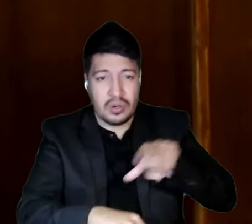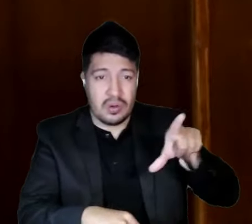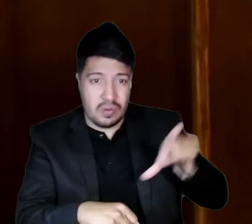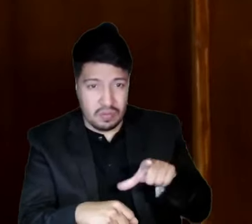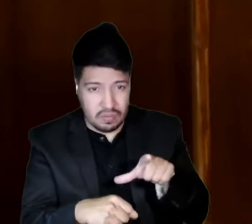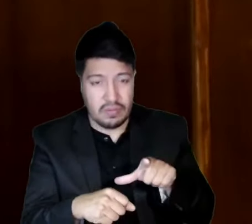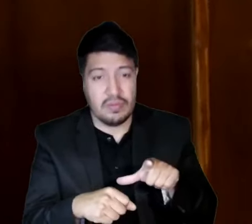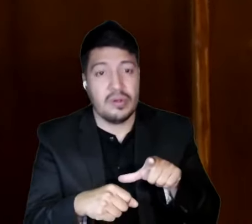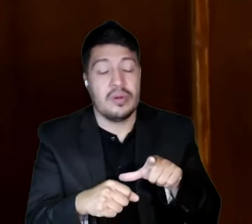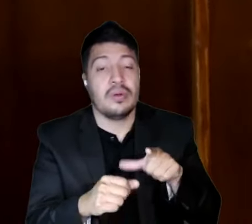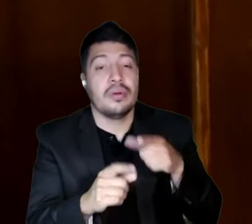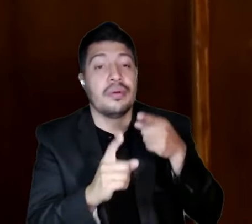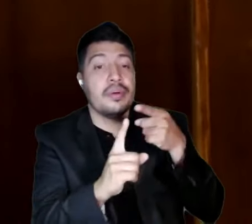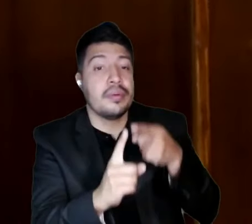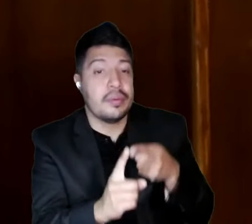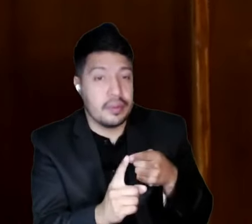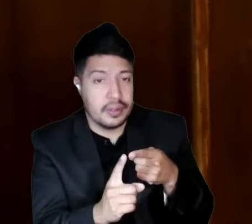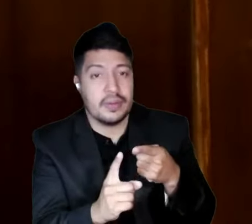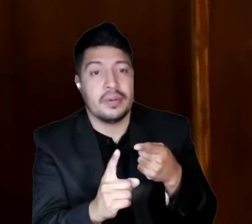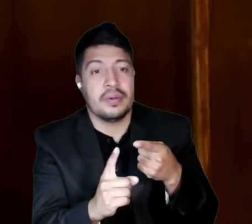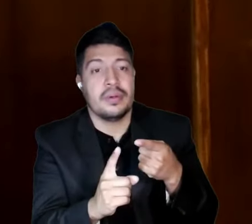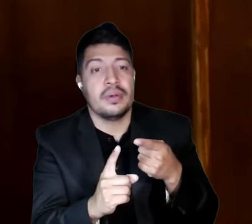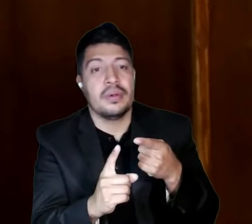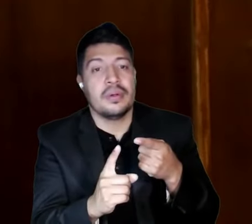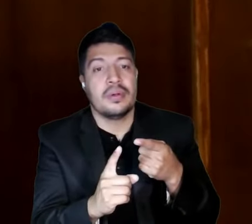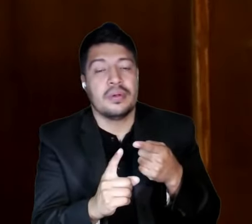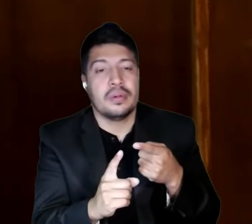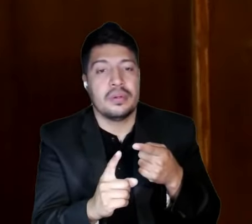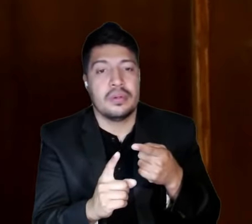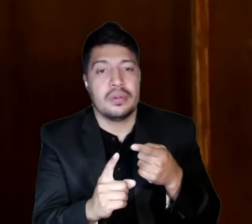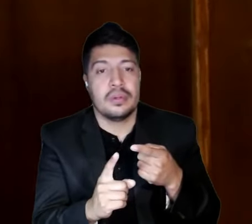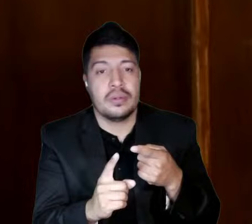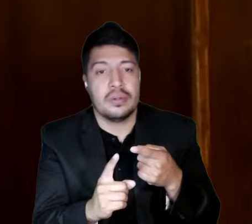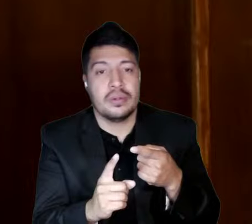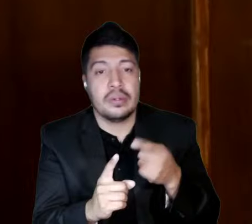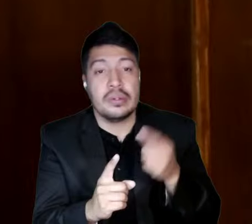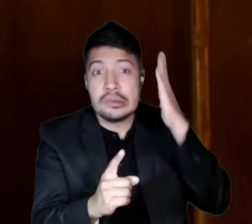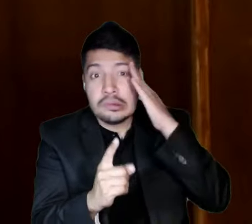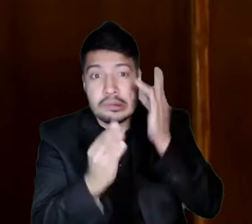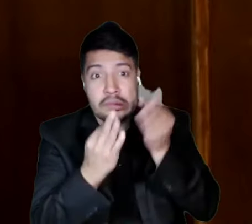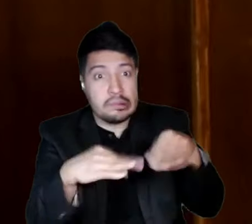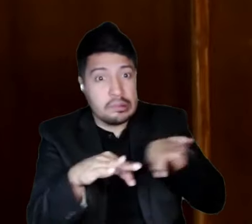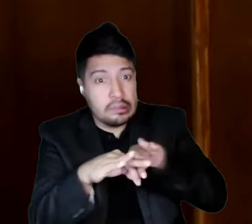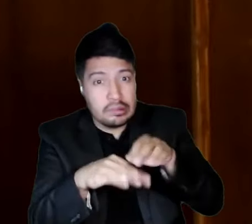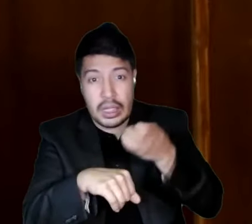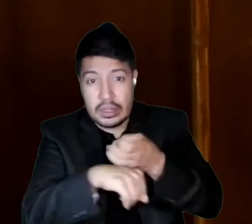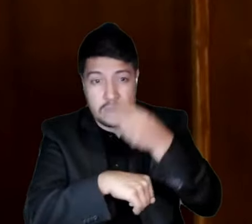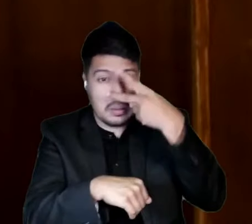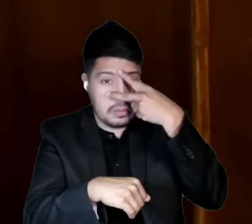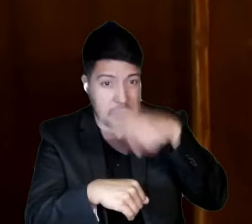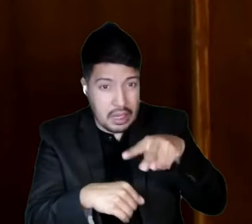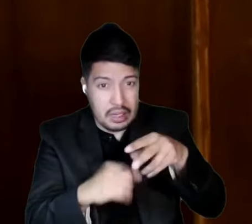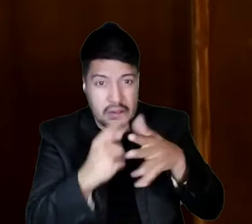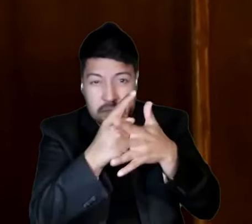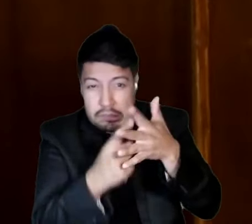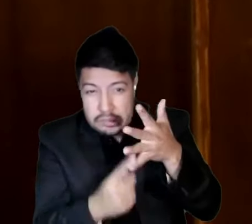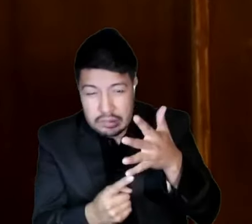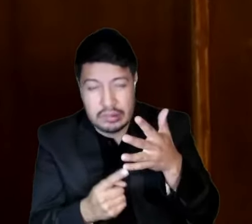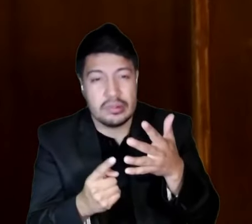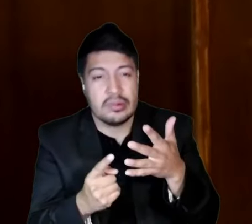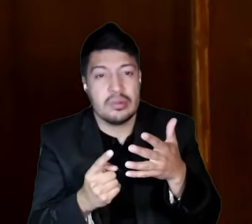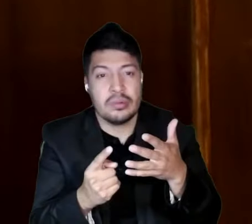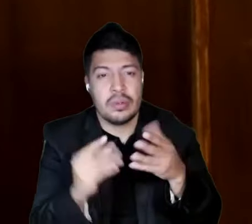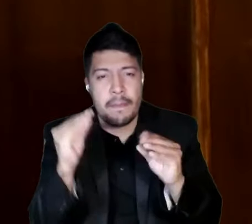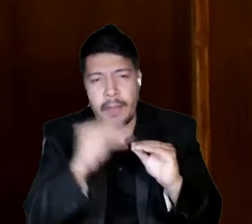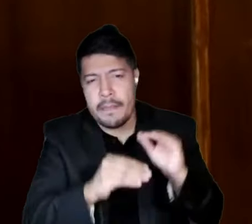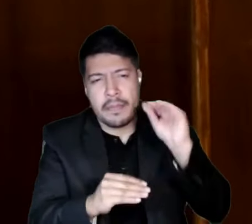política la planeación prioridades e instrumentos para el desarrollo del Estado de México y que fue construido con la intervención activa de